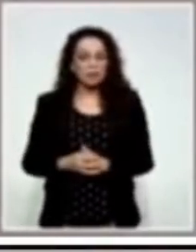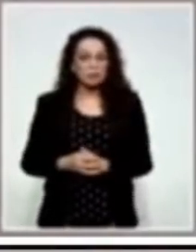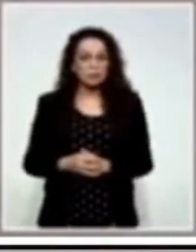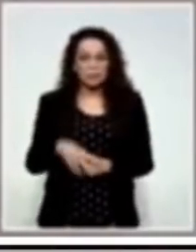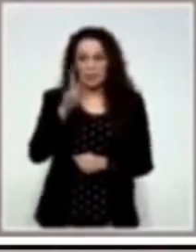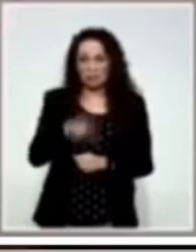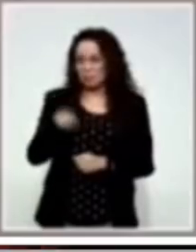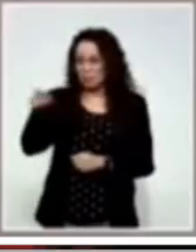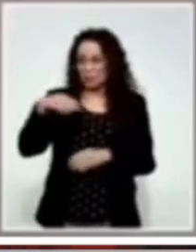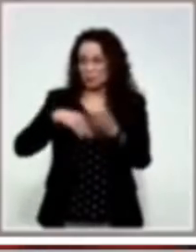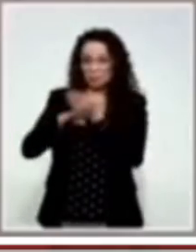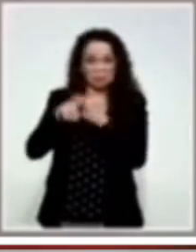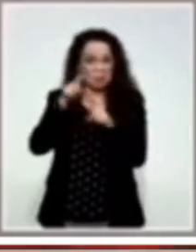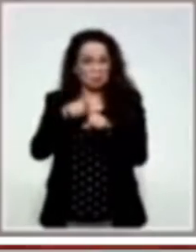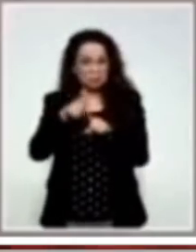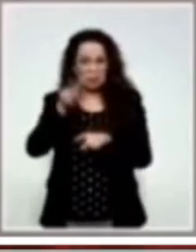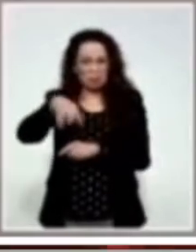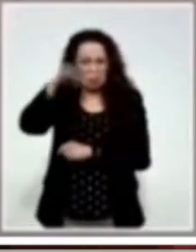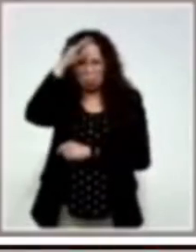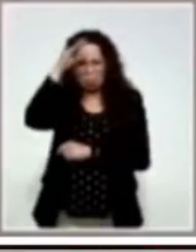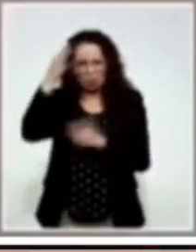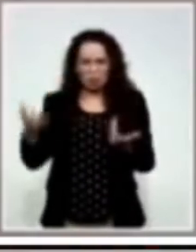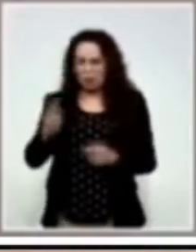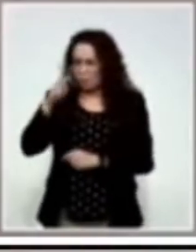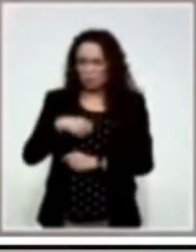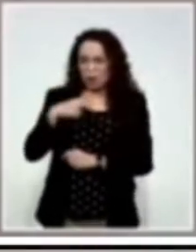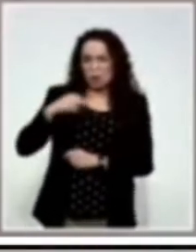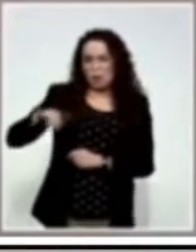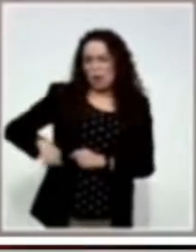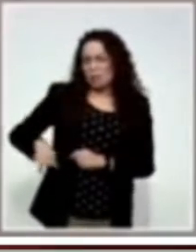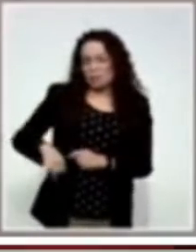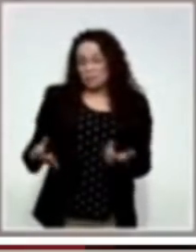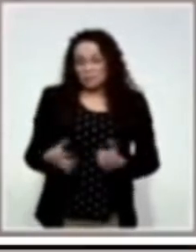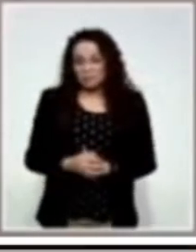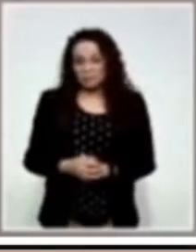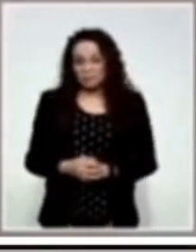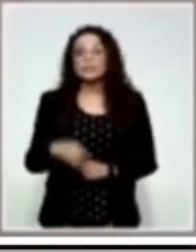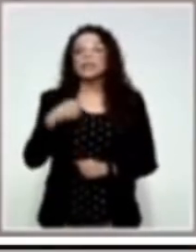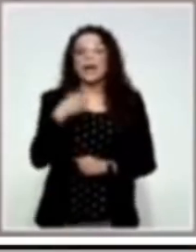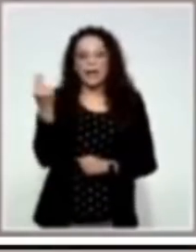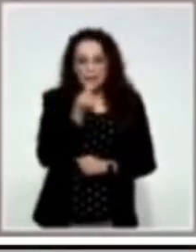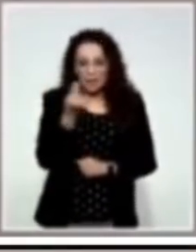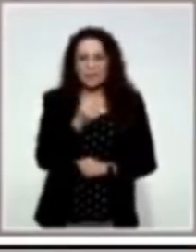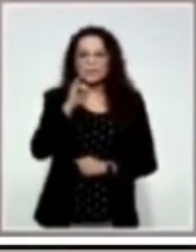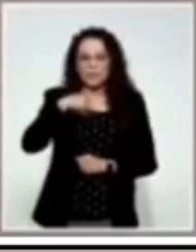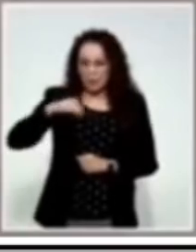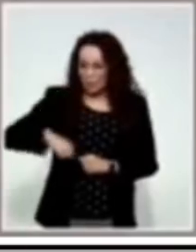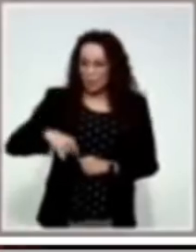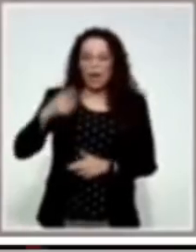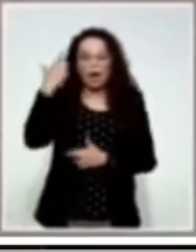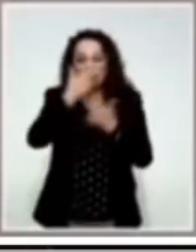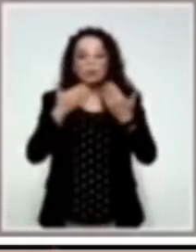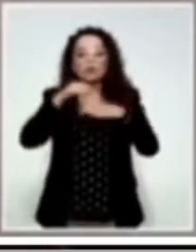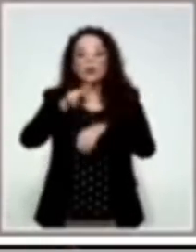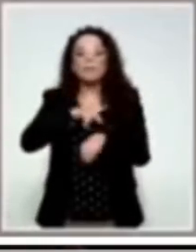bastante tontos, me da absolutamente lo mismo. Yo sí resisto un análisis, yo sí tengo una vida pública y